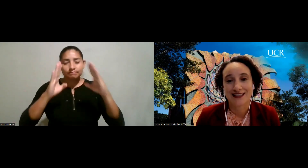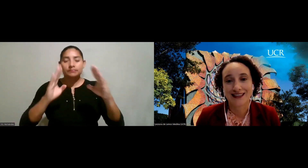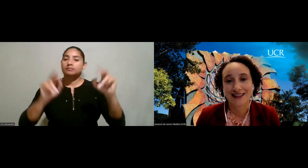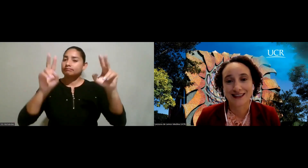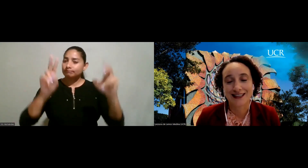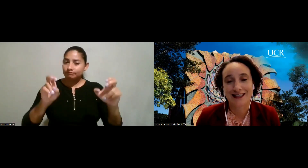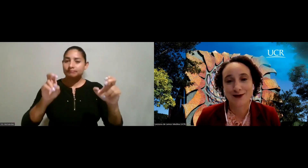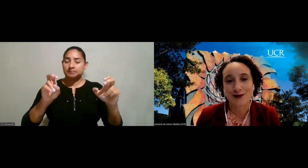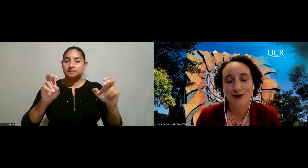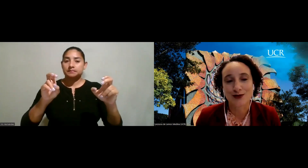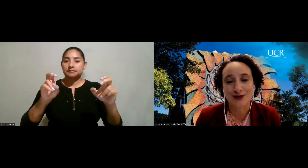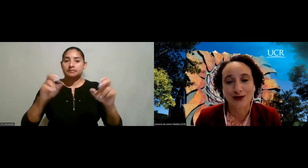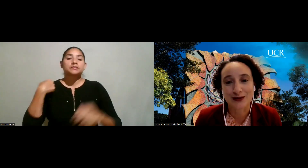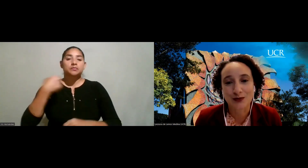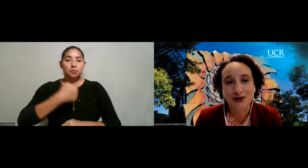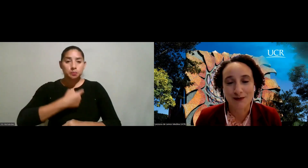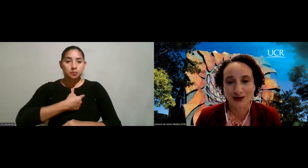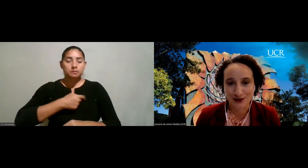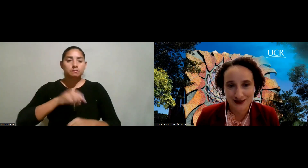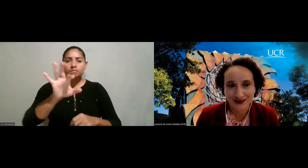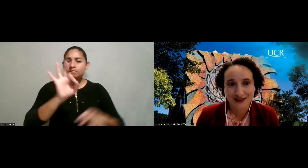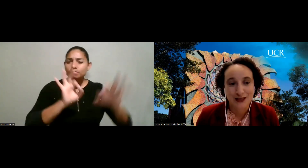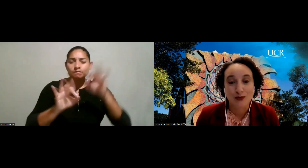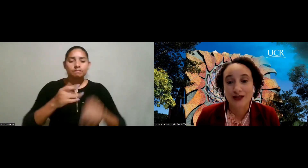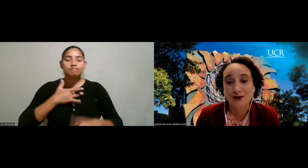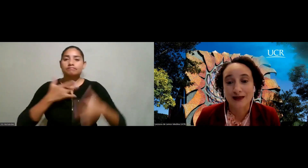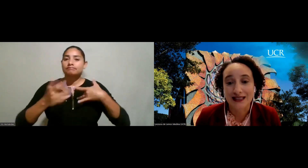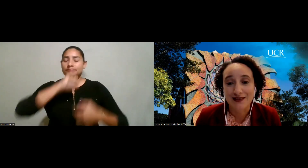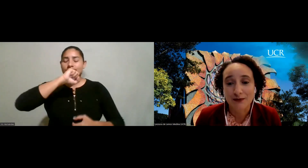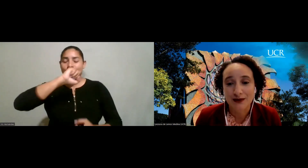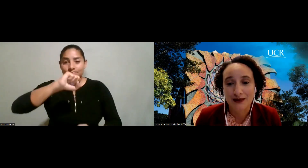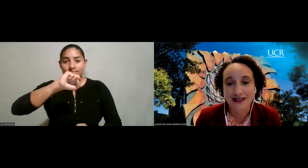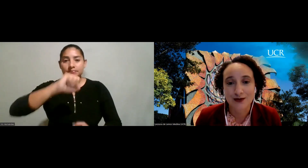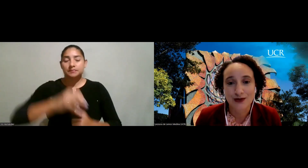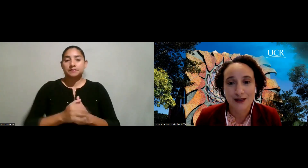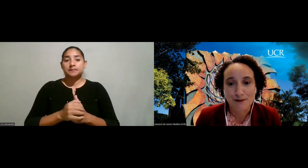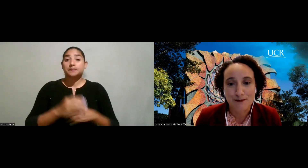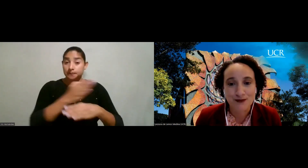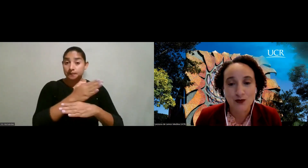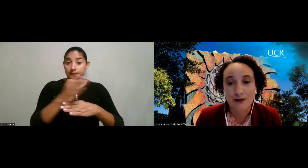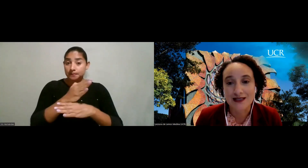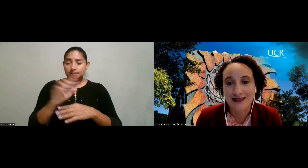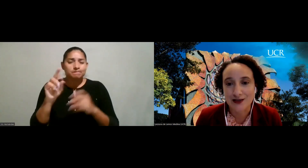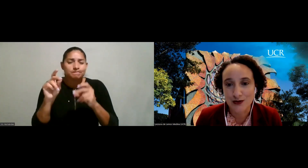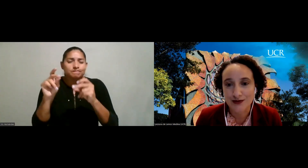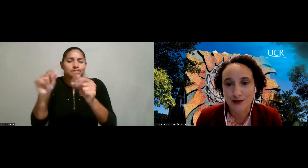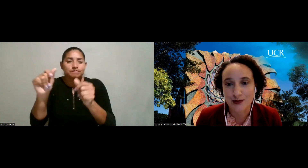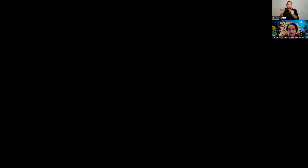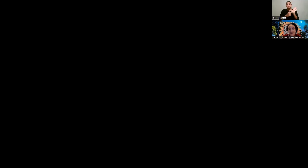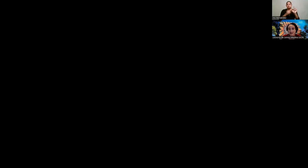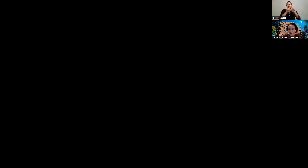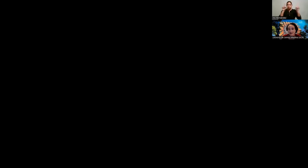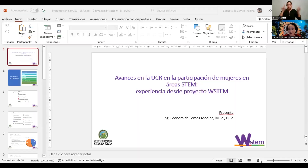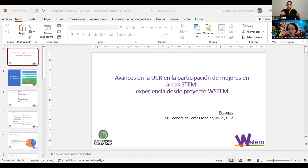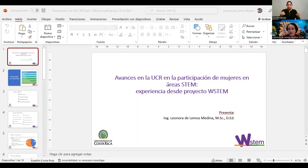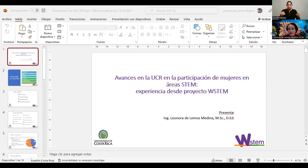quienes lo vamos tocando nos apasiona. Voy a compartir rápidamente una presentación. Voy